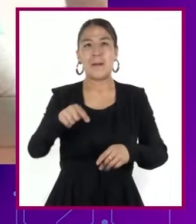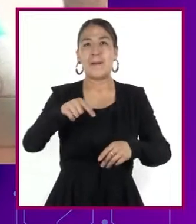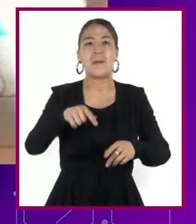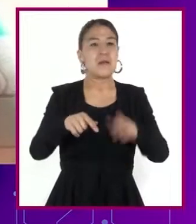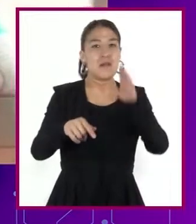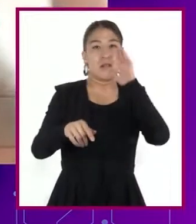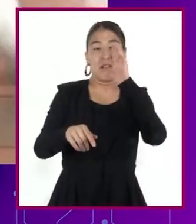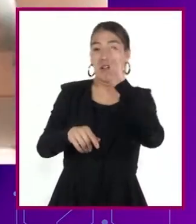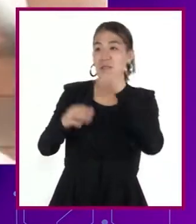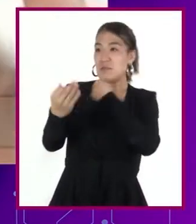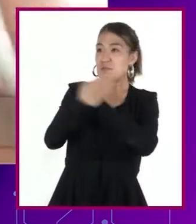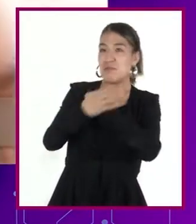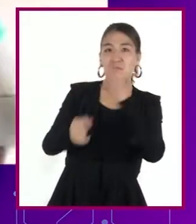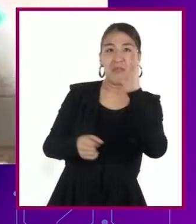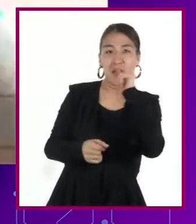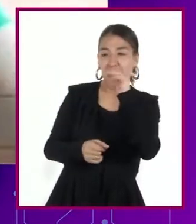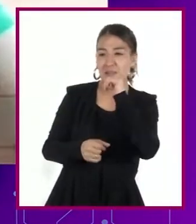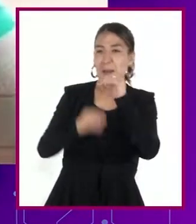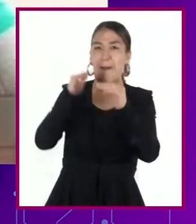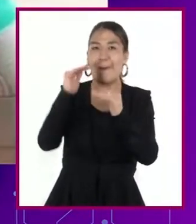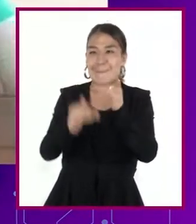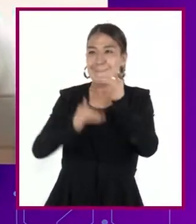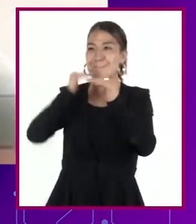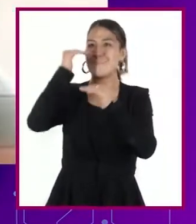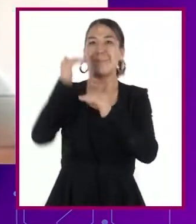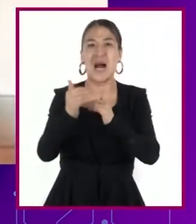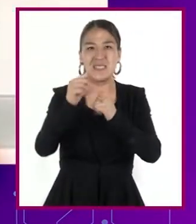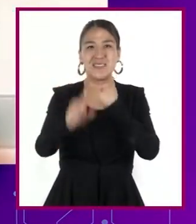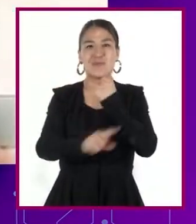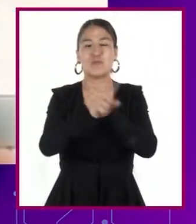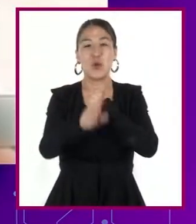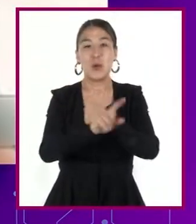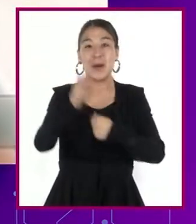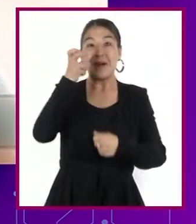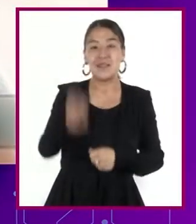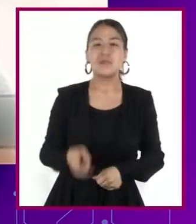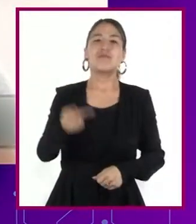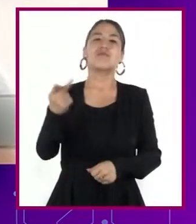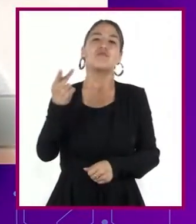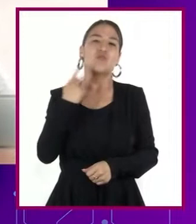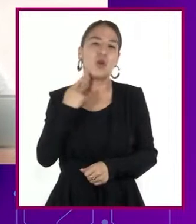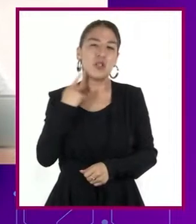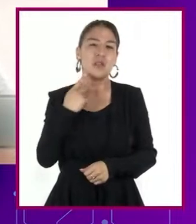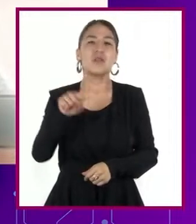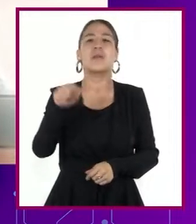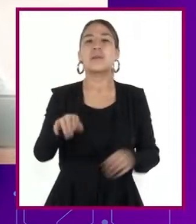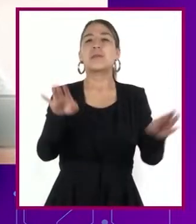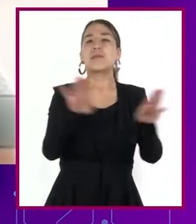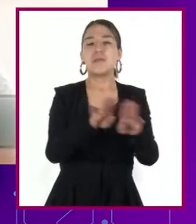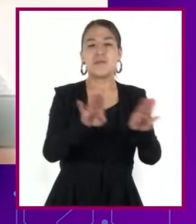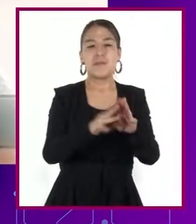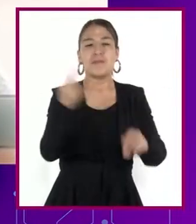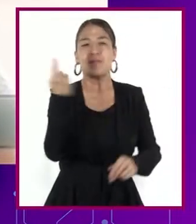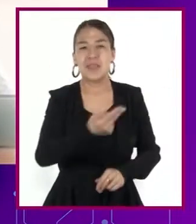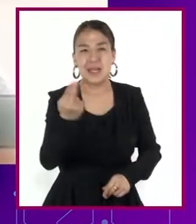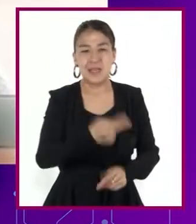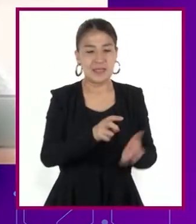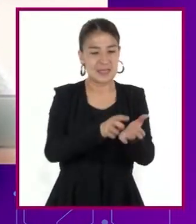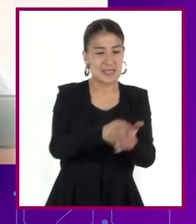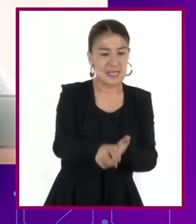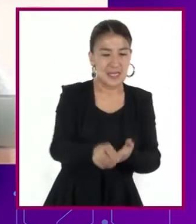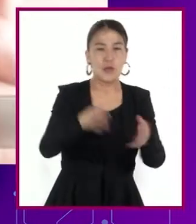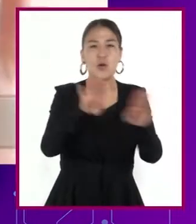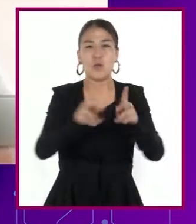cuando aumenta la intensidad del conflicto, se convierte en un conflicto político, porque tiene que ver con el desarrollo, necesidades, derechos